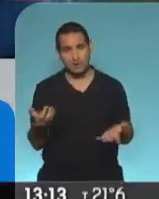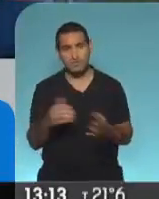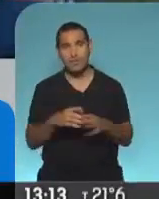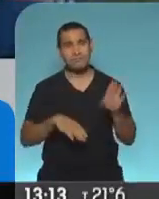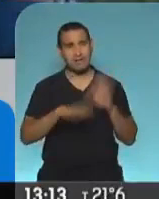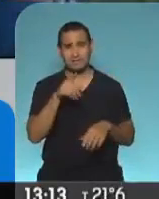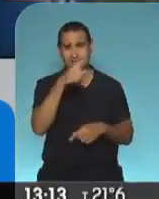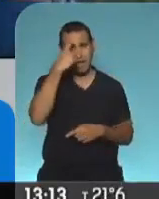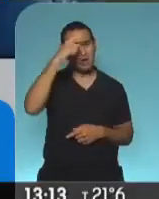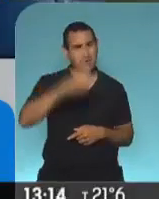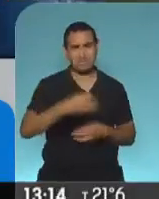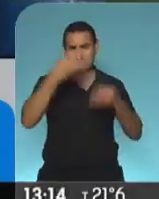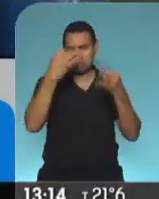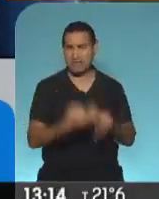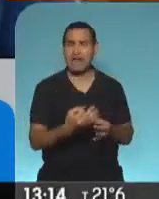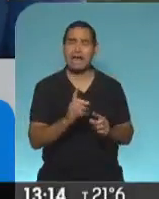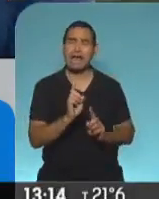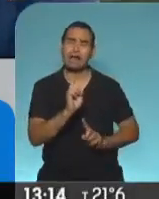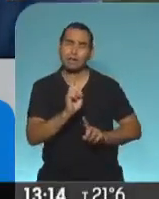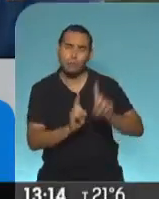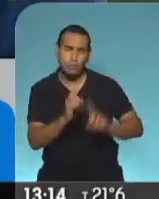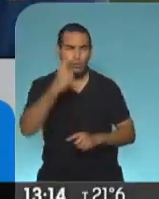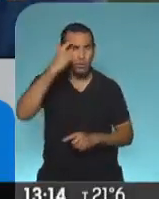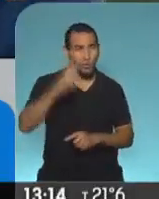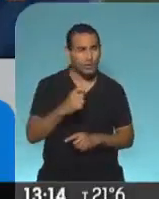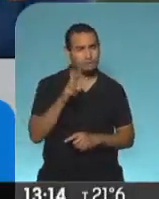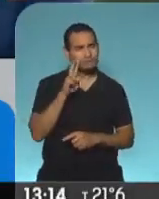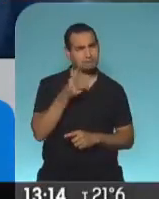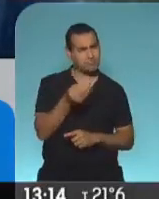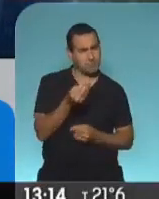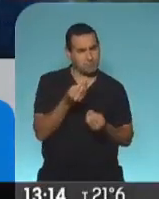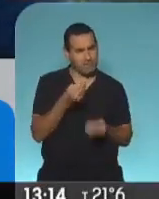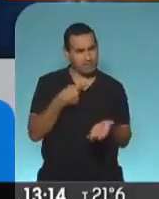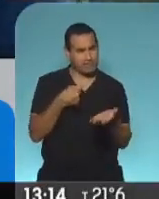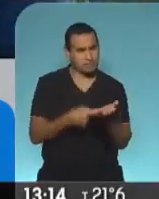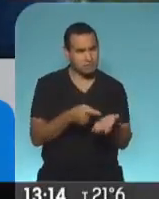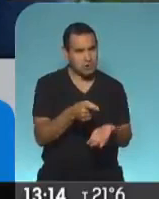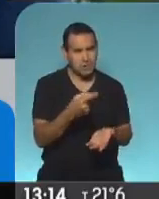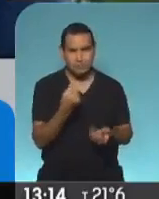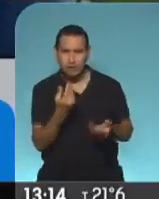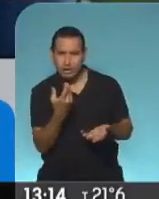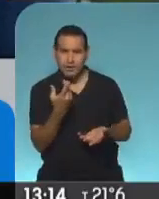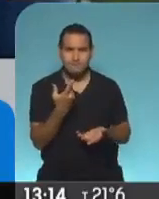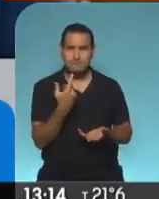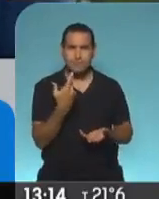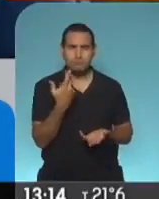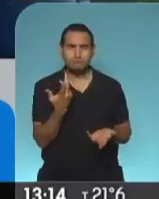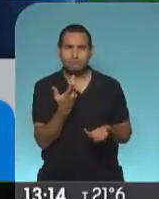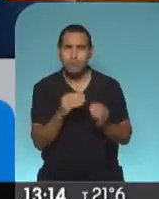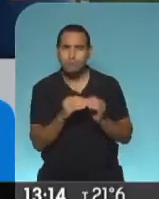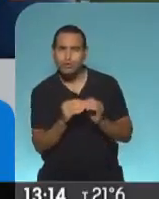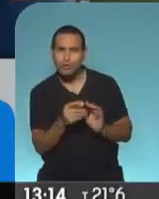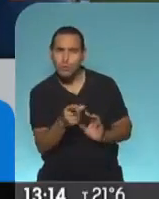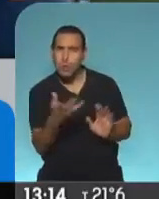está a la altura de las circunstancias. Ha habido algunos que habrá que ver quizá con qué intencionalidad decretaron esas